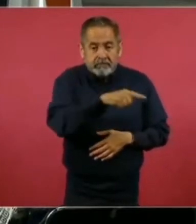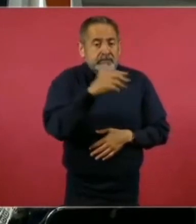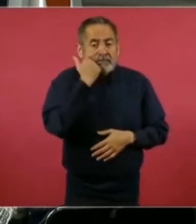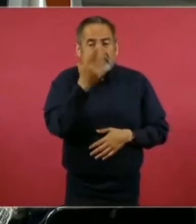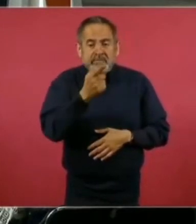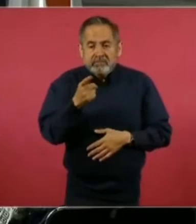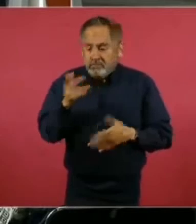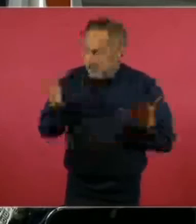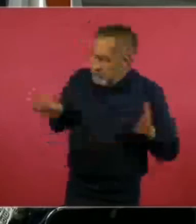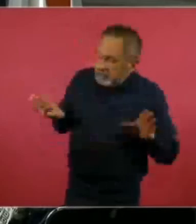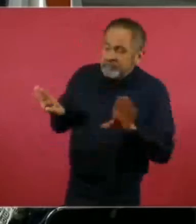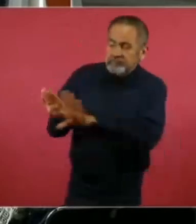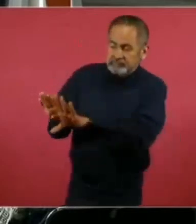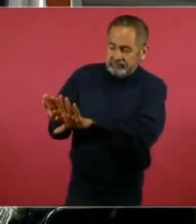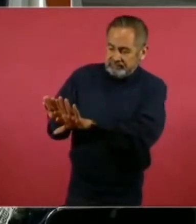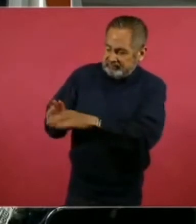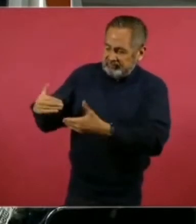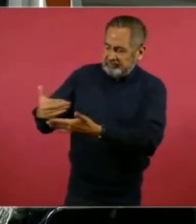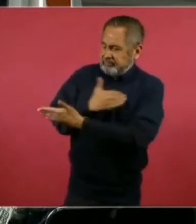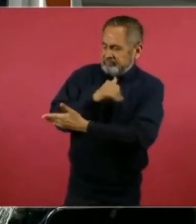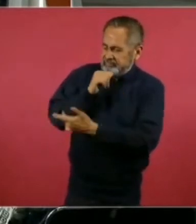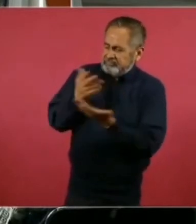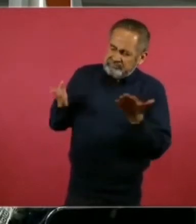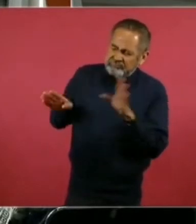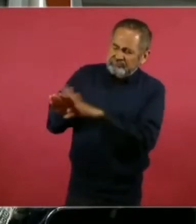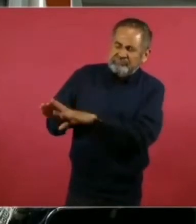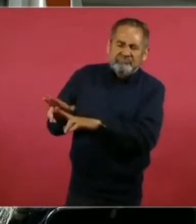cerrar la frontera